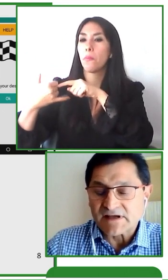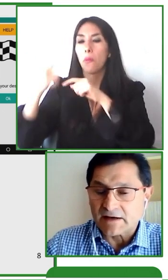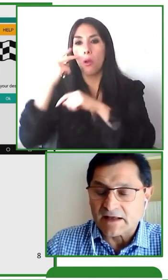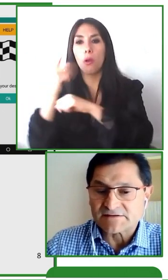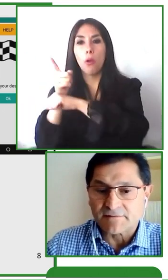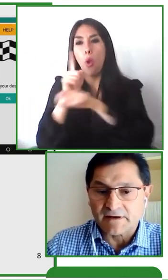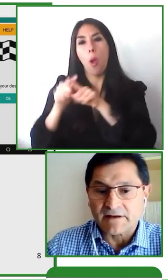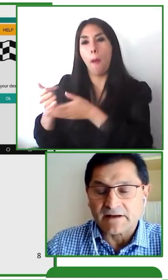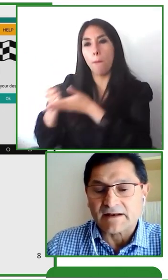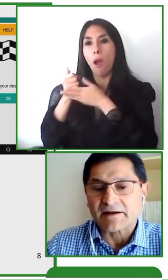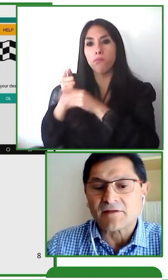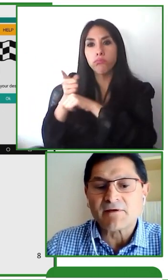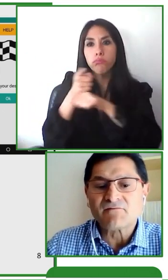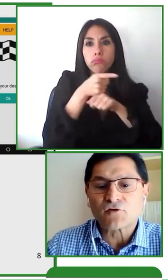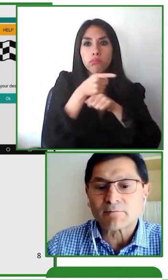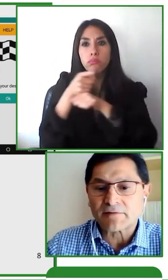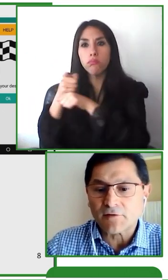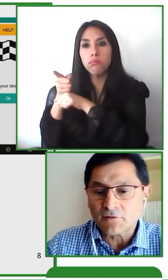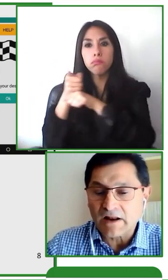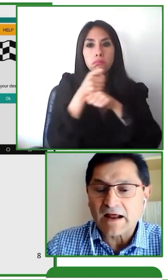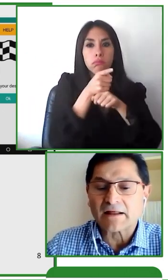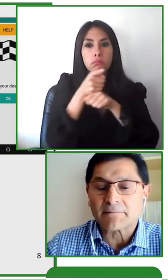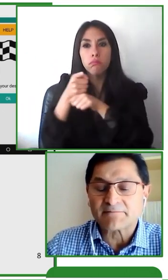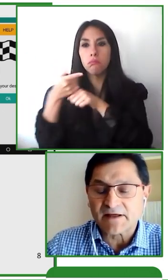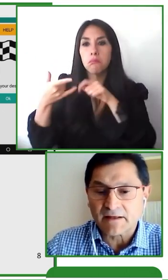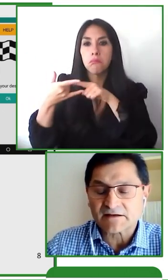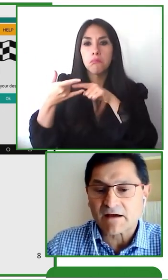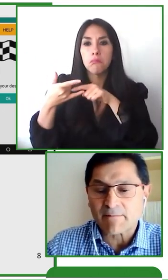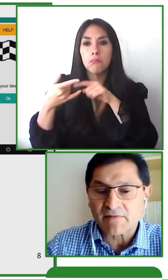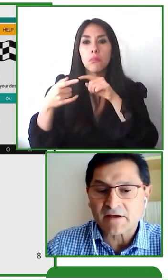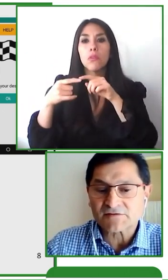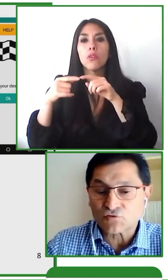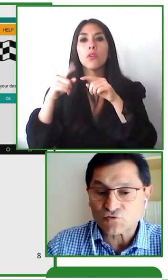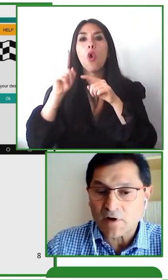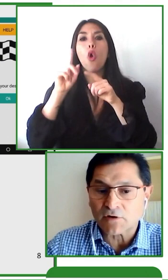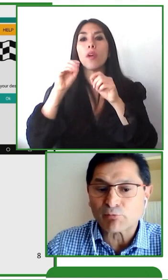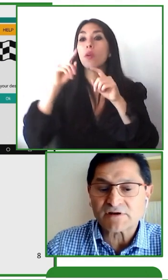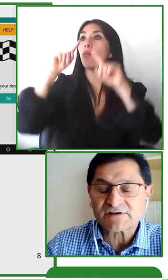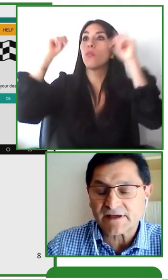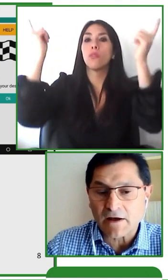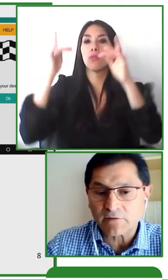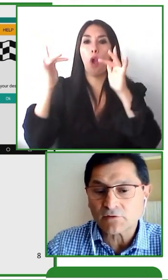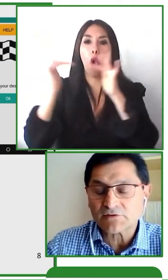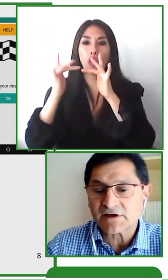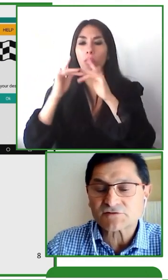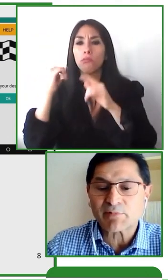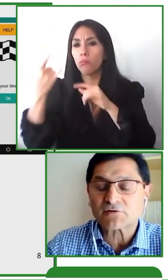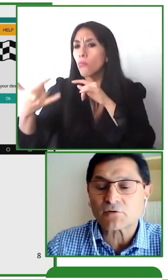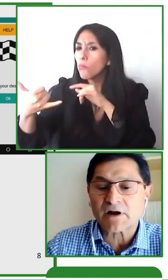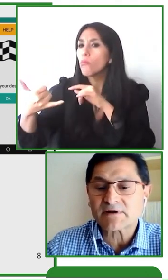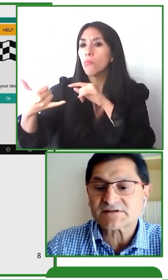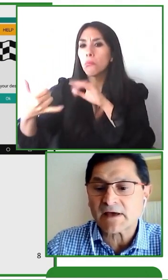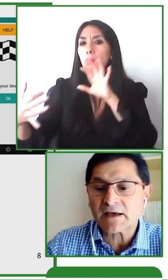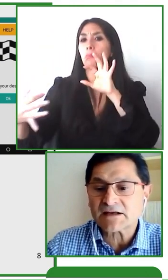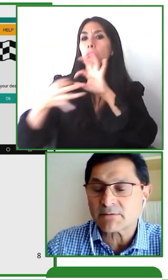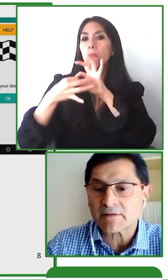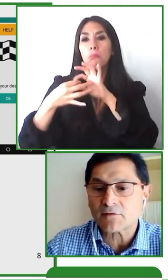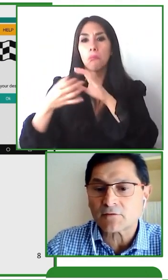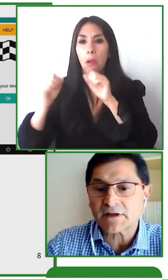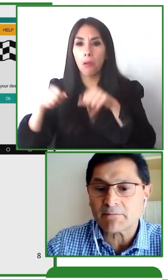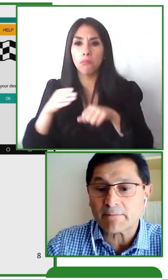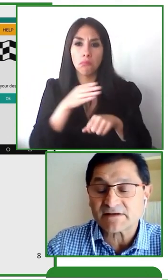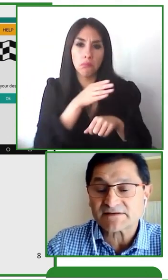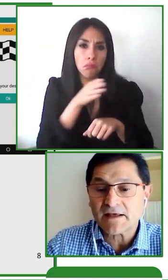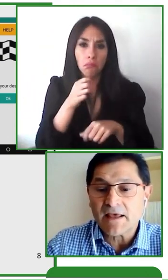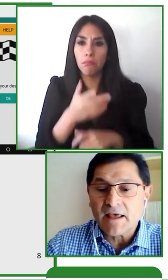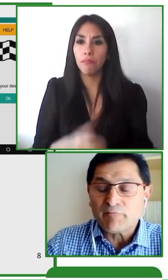diseño universal, es decir, recibe información adaptada a las capacidades del usuario, que pueden ser audio, texto, pictogramas, imágenes,